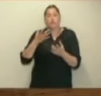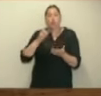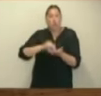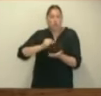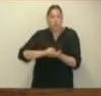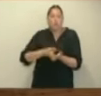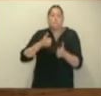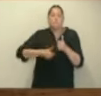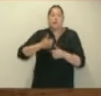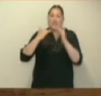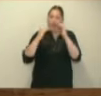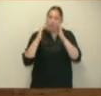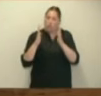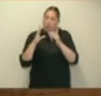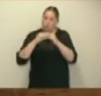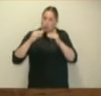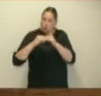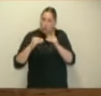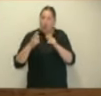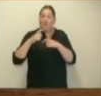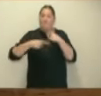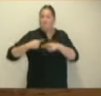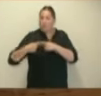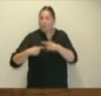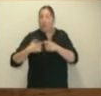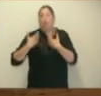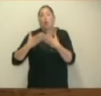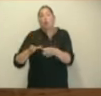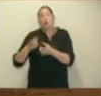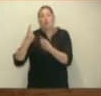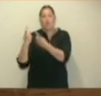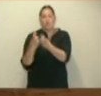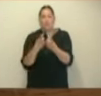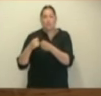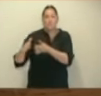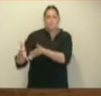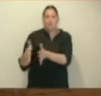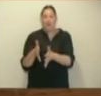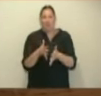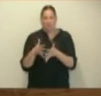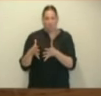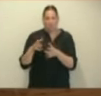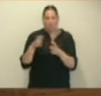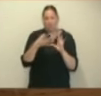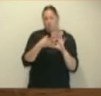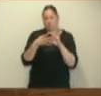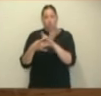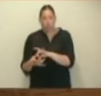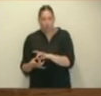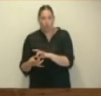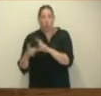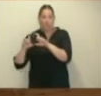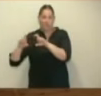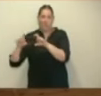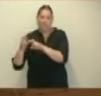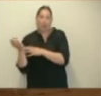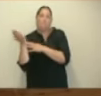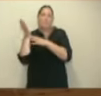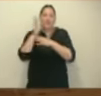los usuarios, familias y grupos con necesidades similares a los destinatarios del mismo por parte de la entidad interesada.